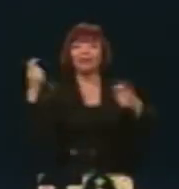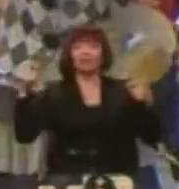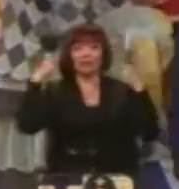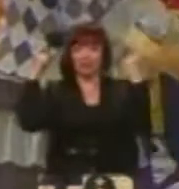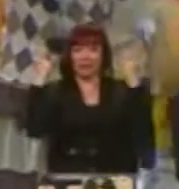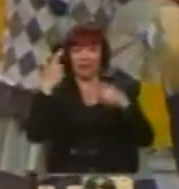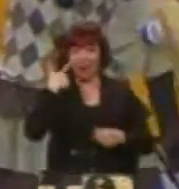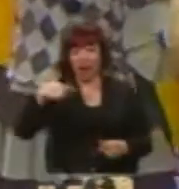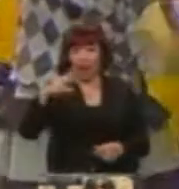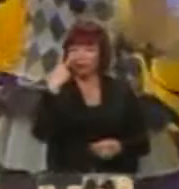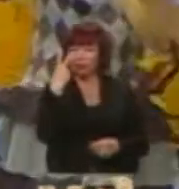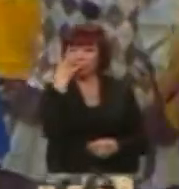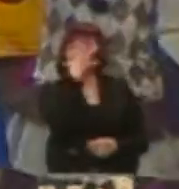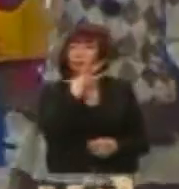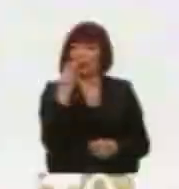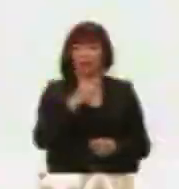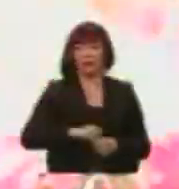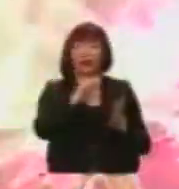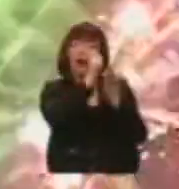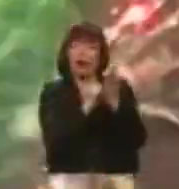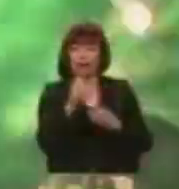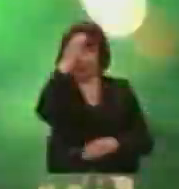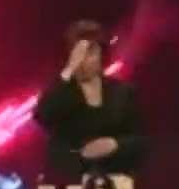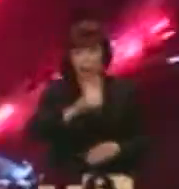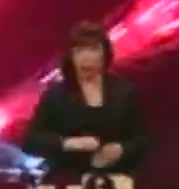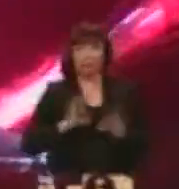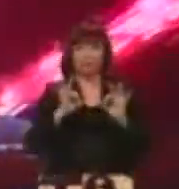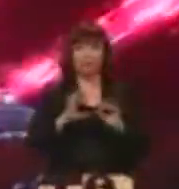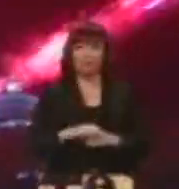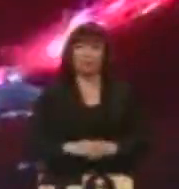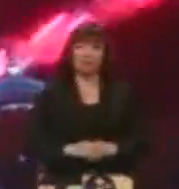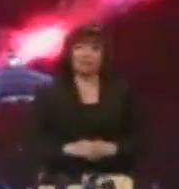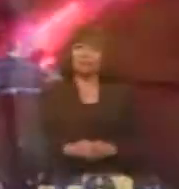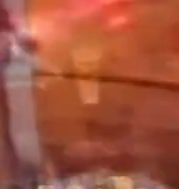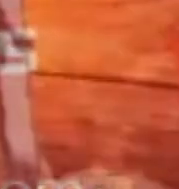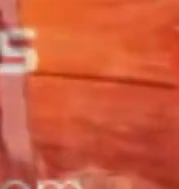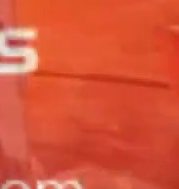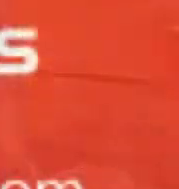que hizo de Loja un escenario para el arte y la cultura. Andrea Sabaniego, 24 horas. We'll be right back.